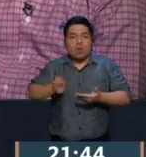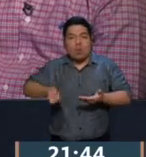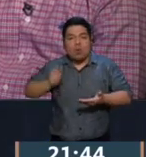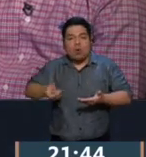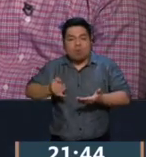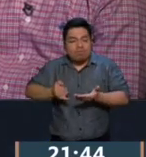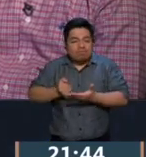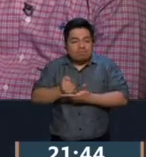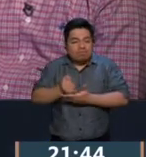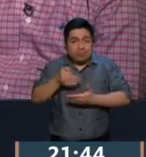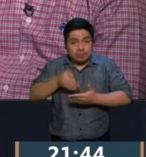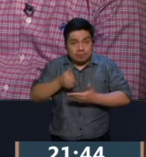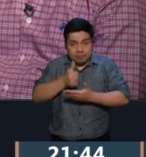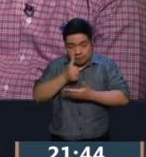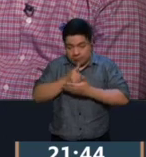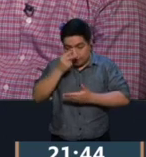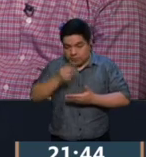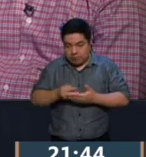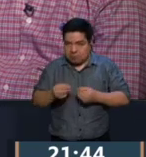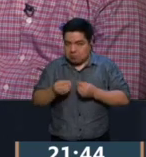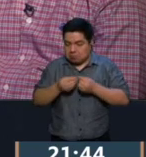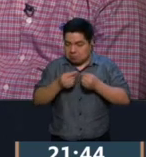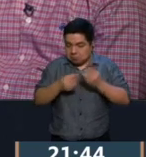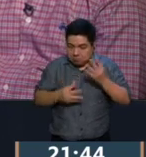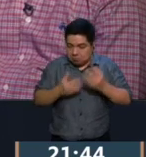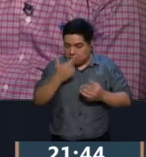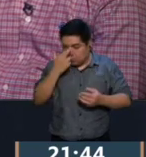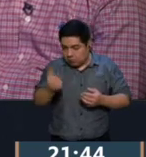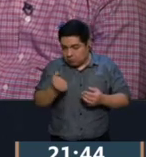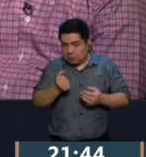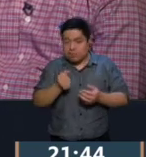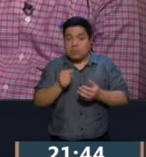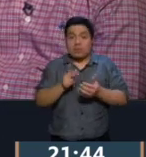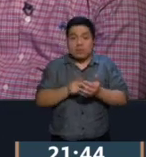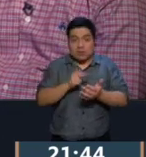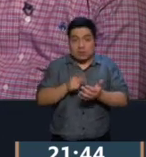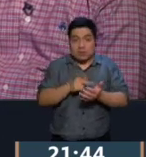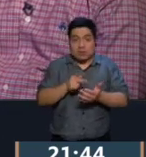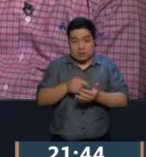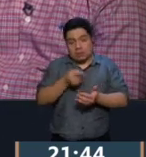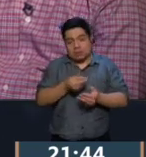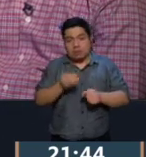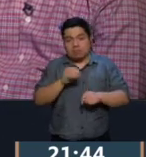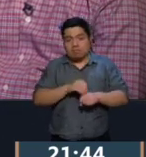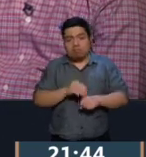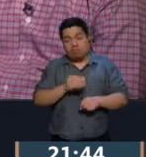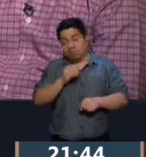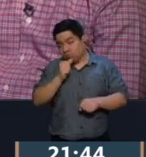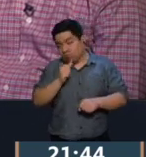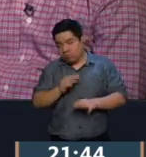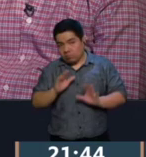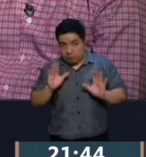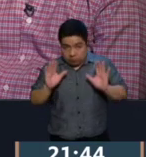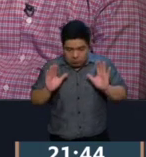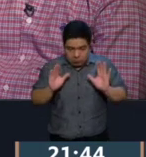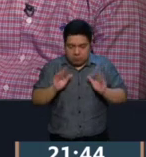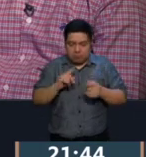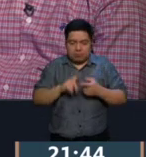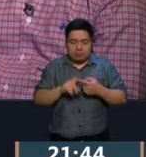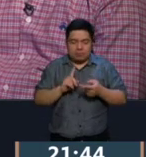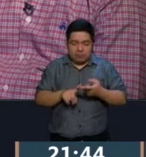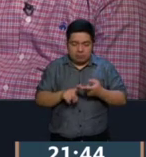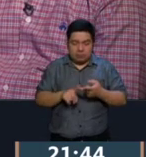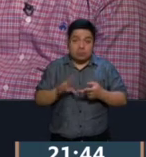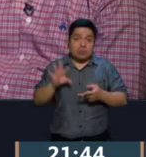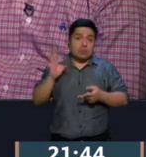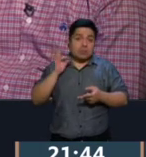esta ciudad. Y por muchas razones, la que buscó reelegirse en el cargo no lo pudo hacer. Pero no solamente eso.